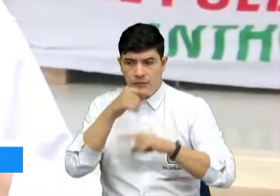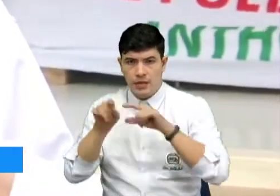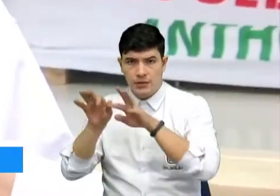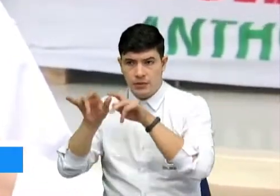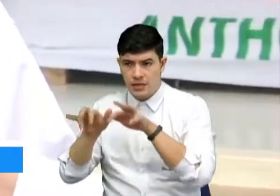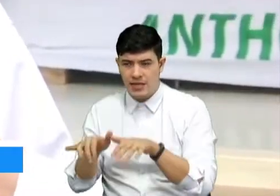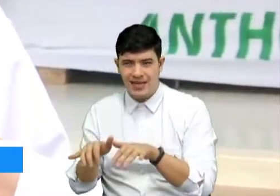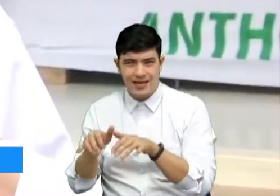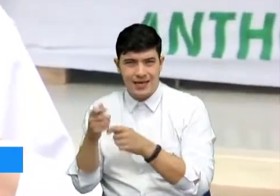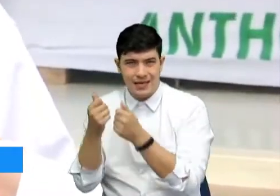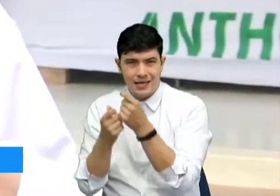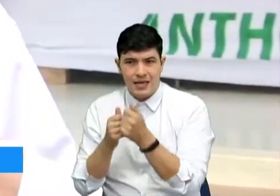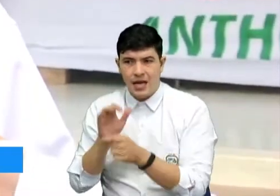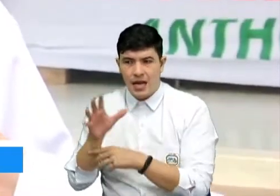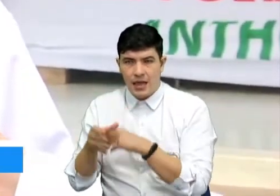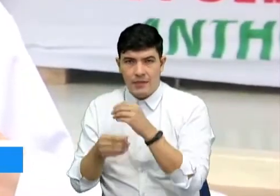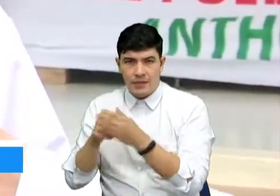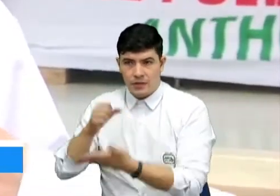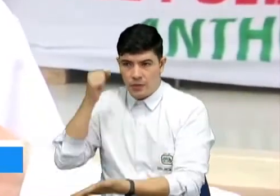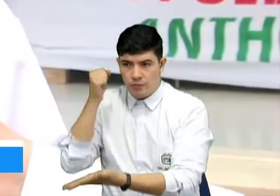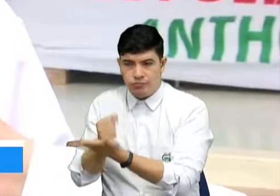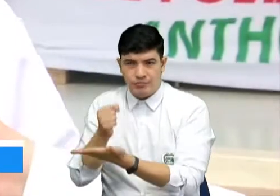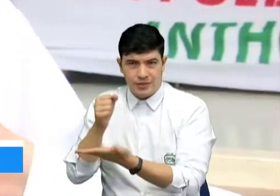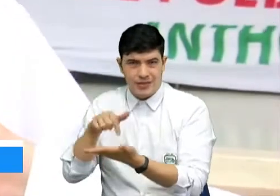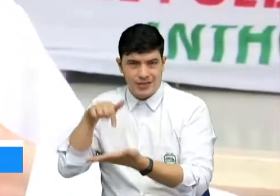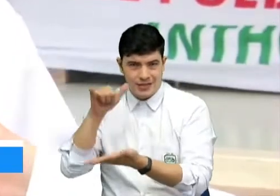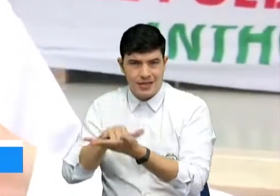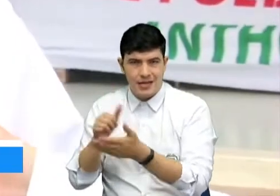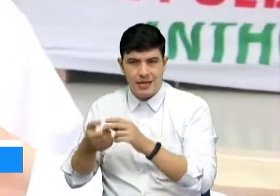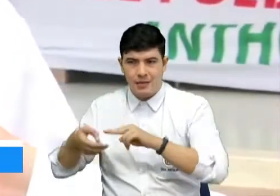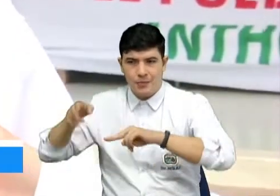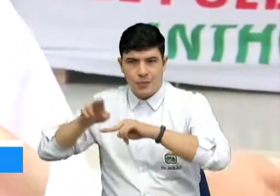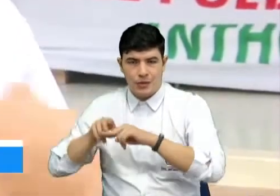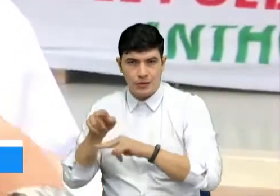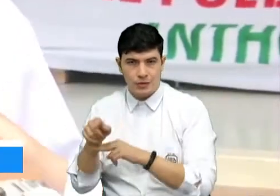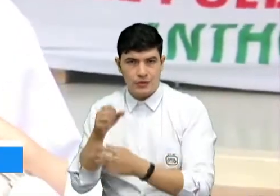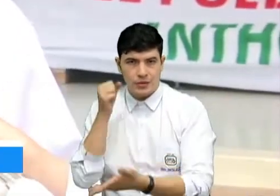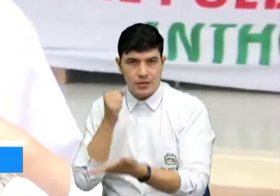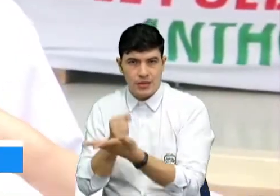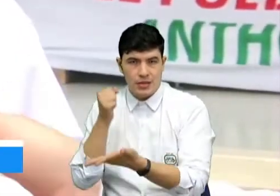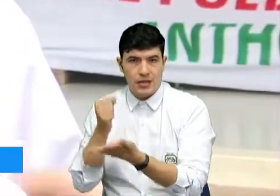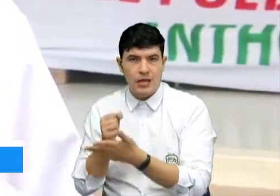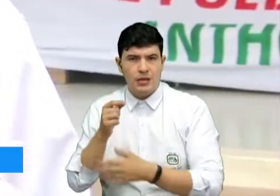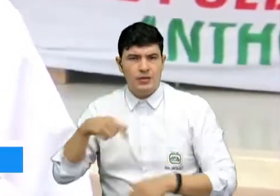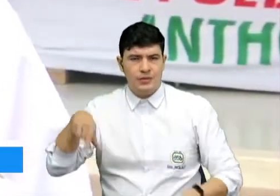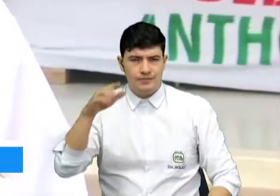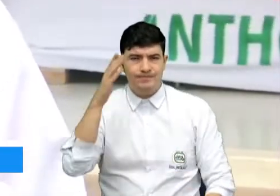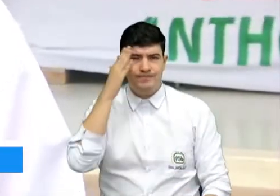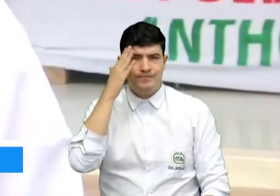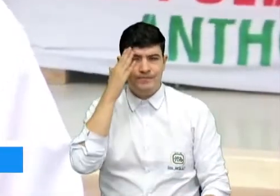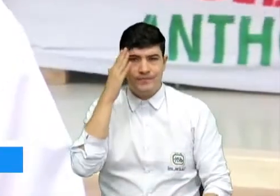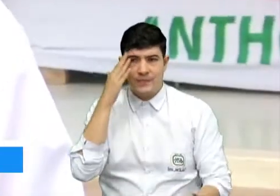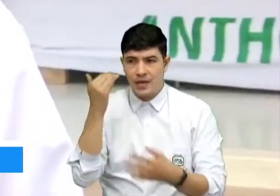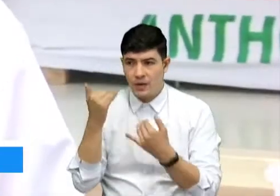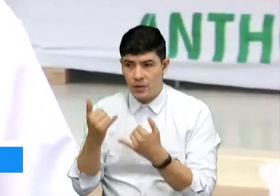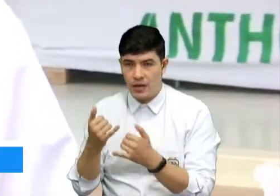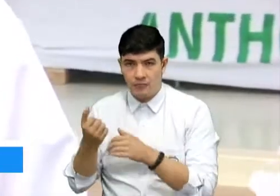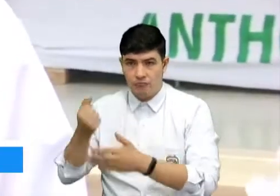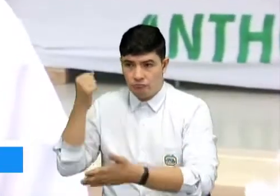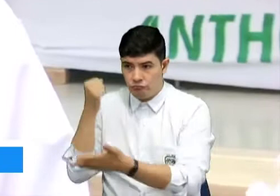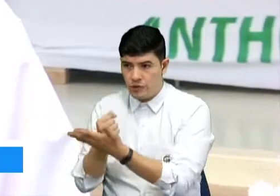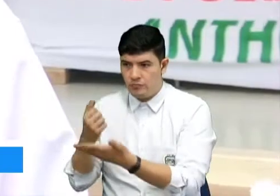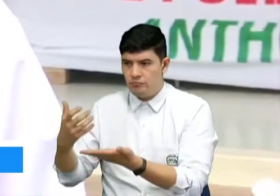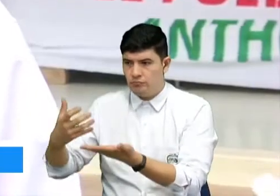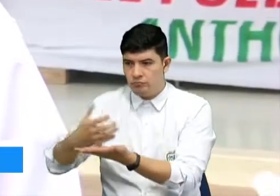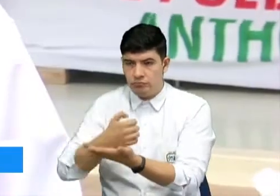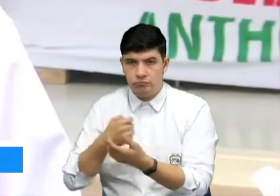es la estampilla pro Hospital Universitario Erasmo Meos, que también sabemos que por toda la para que hay de funcionabilidad, pues tenemos